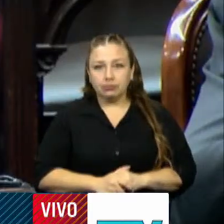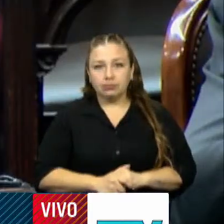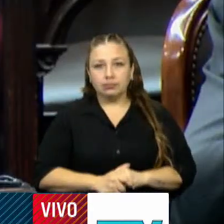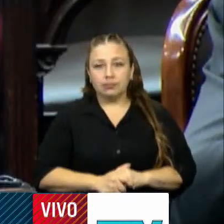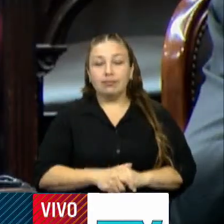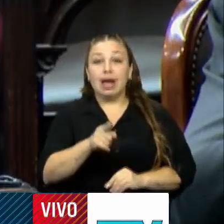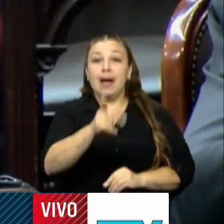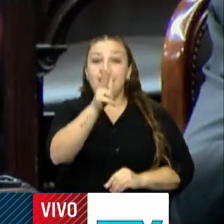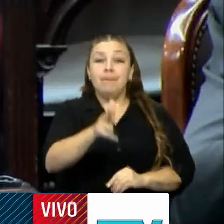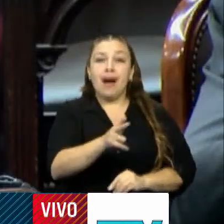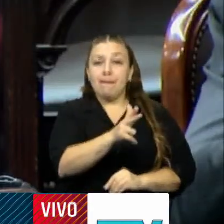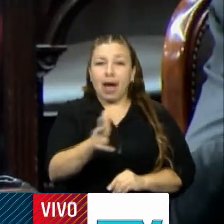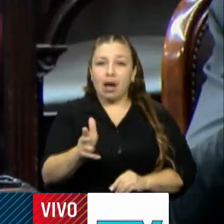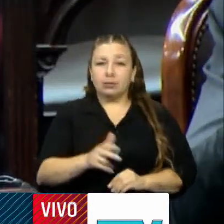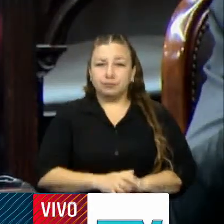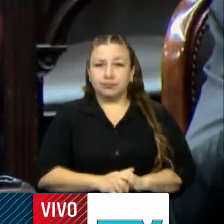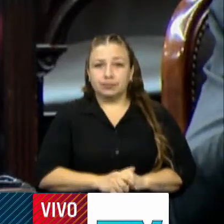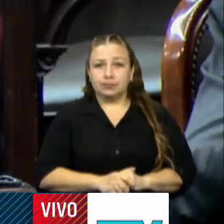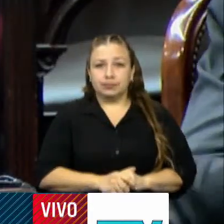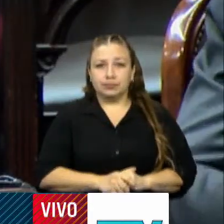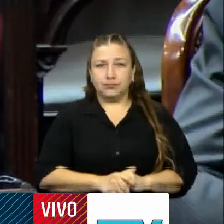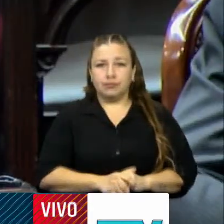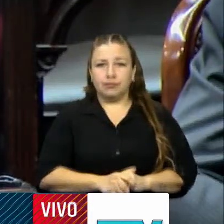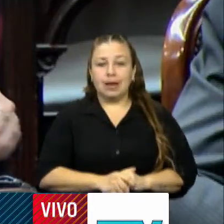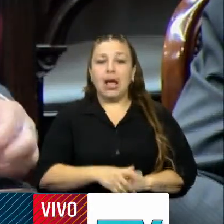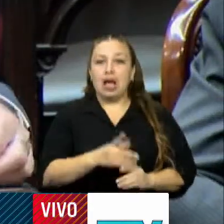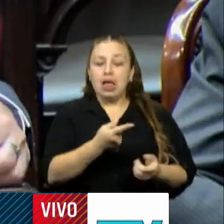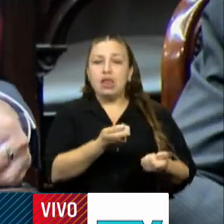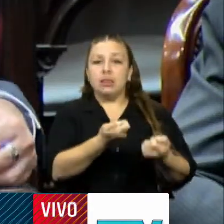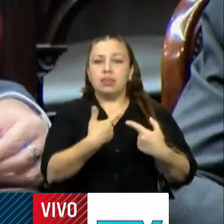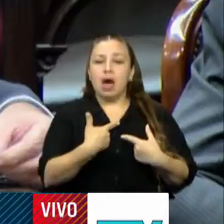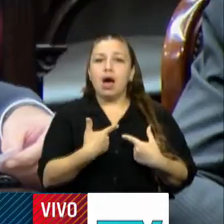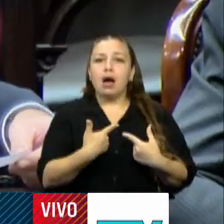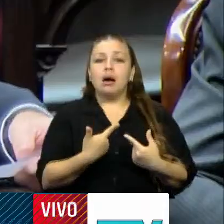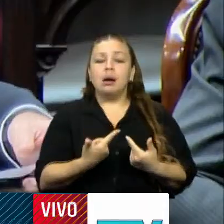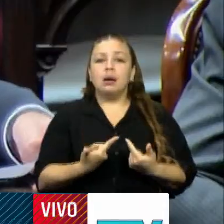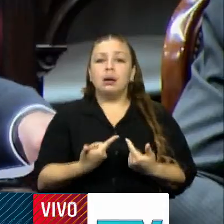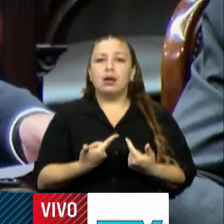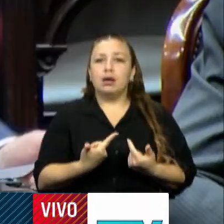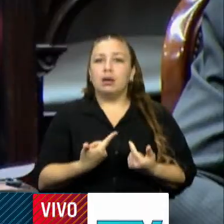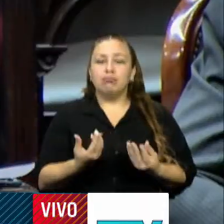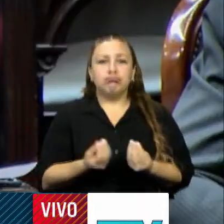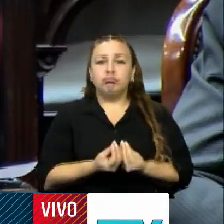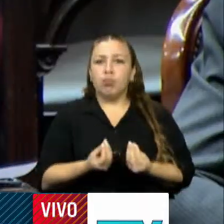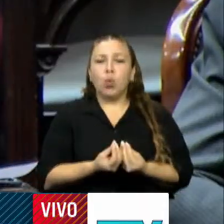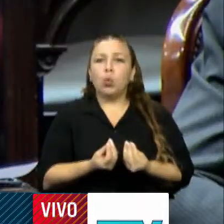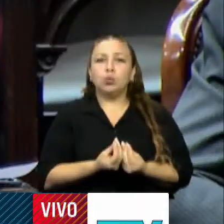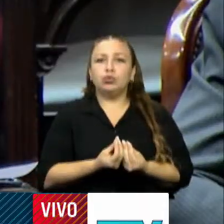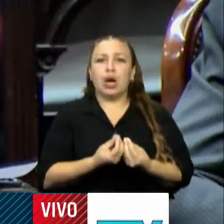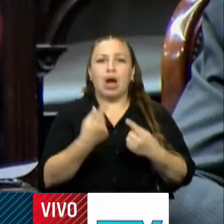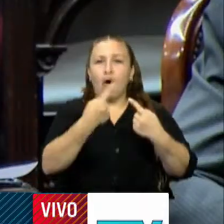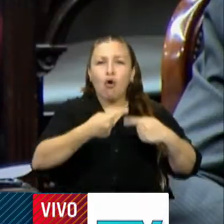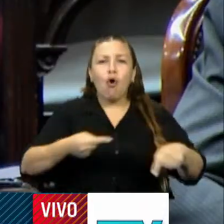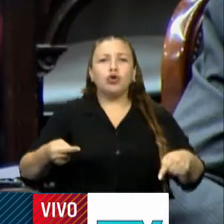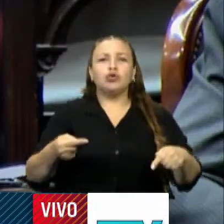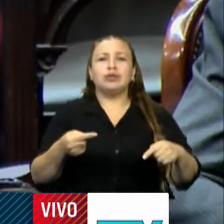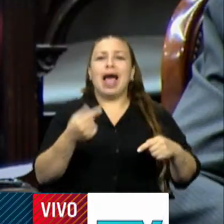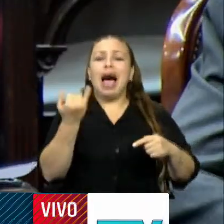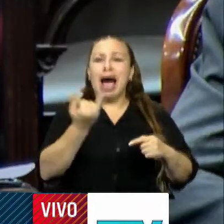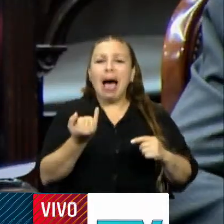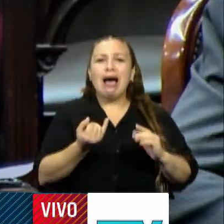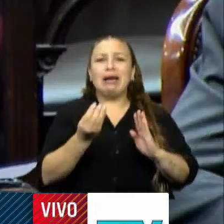El Papa ha dejado tanto en el Laudato Si como en